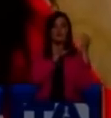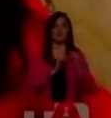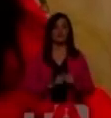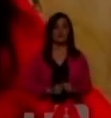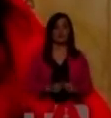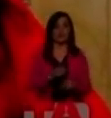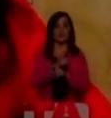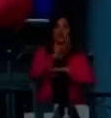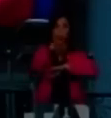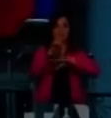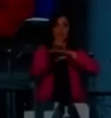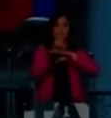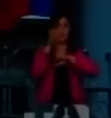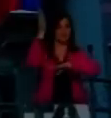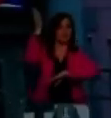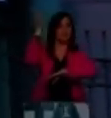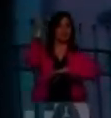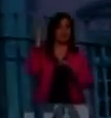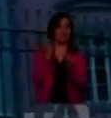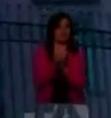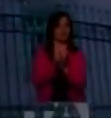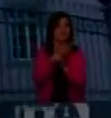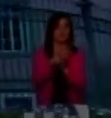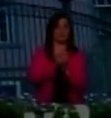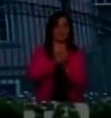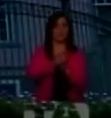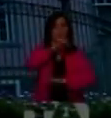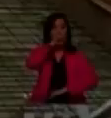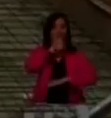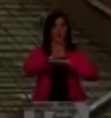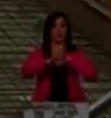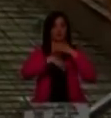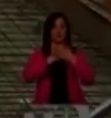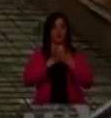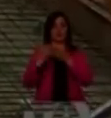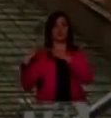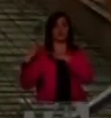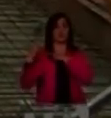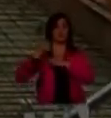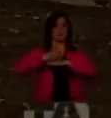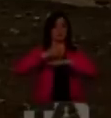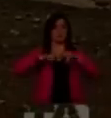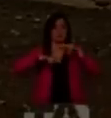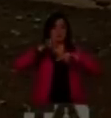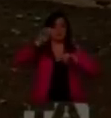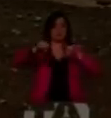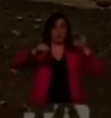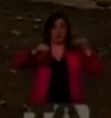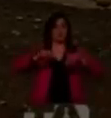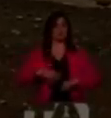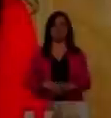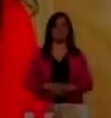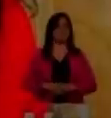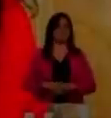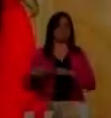Sin embargo, la directora ejecutiva del Instituto Nacional de Patrimonio afirmó que no es su competencia autorizar o no la continuidad de